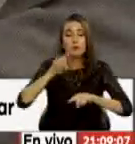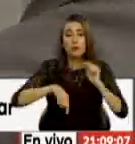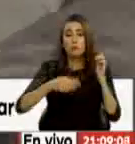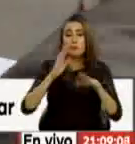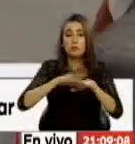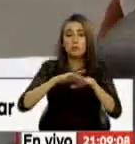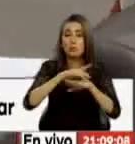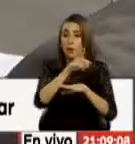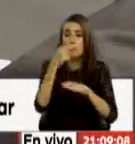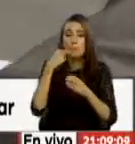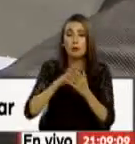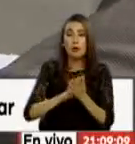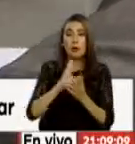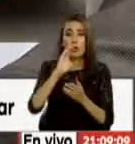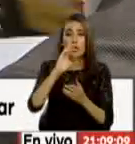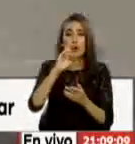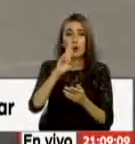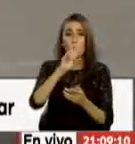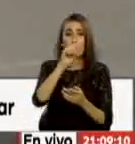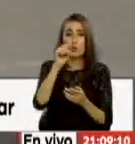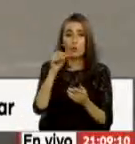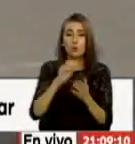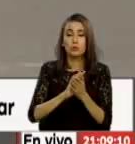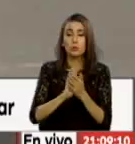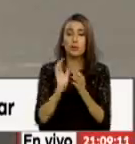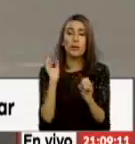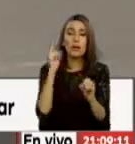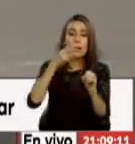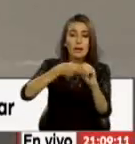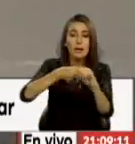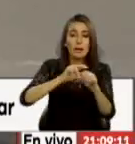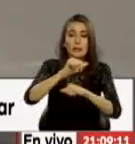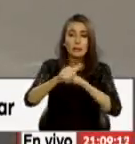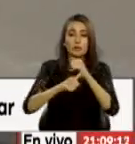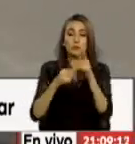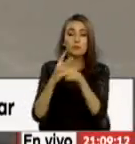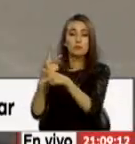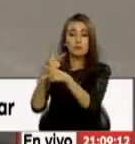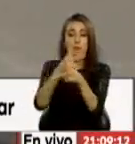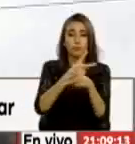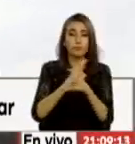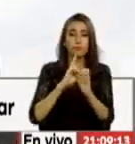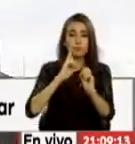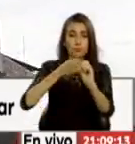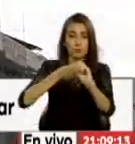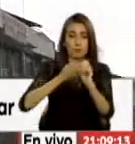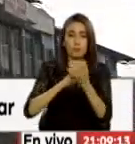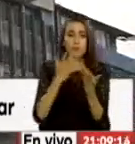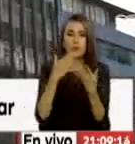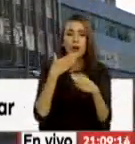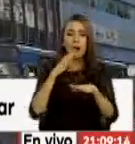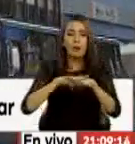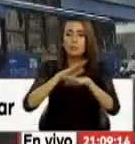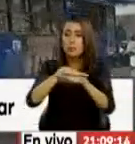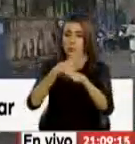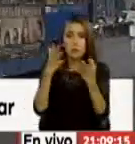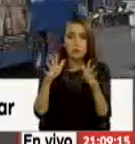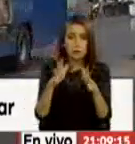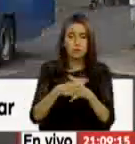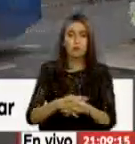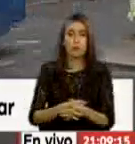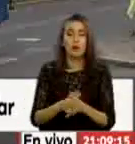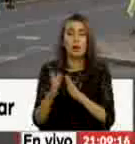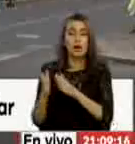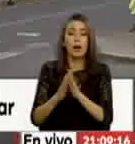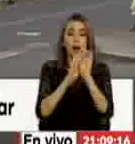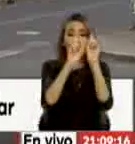Corte, como es el caso de Cruz Bustamante. Ella es integrante alterna del Consejo de Participación Ciudadana. No obstante, respalda la interrogante que